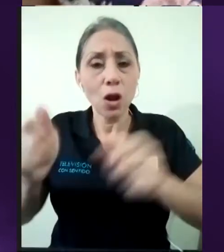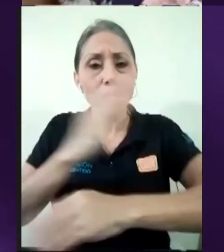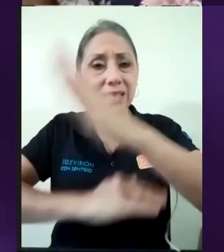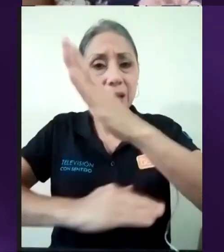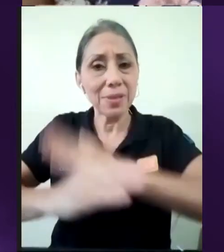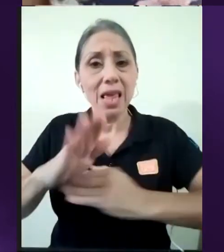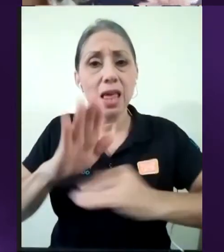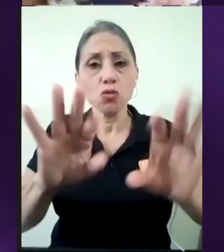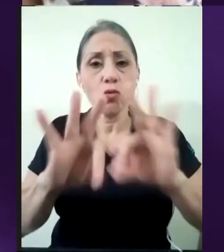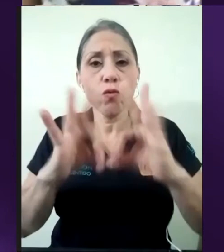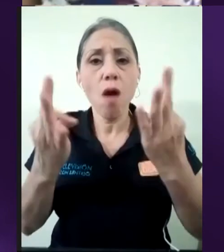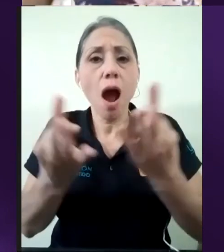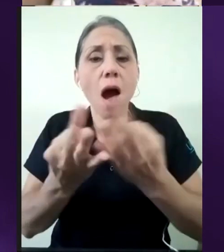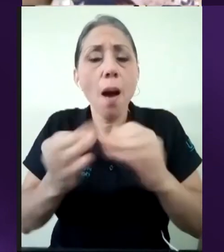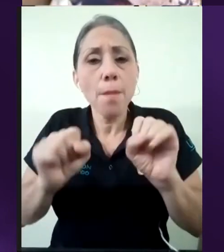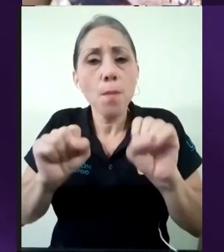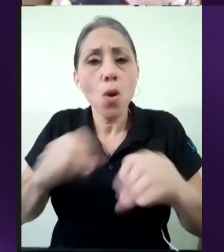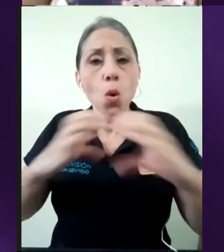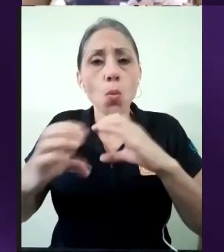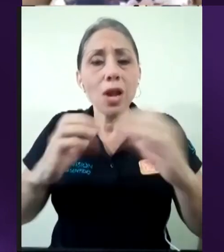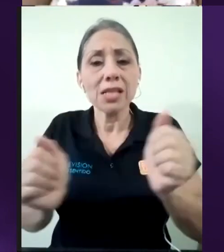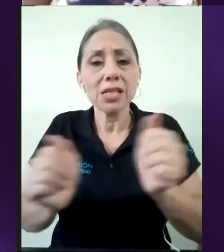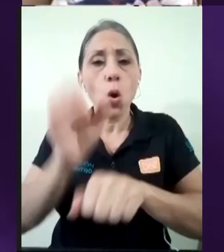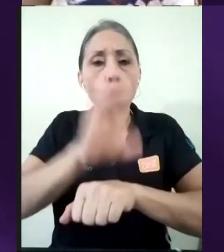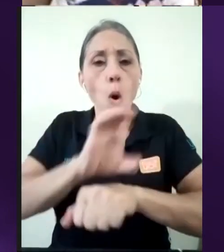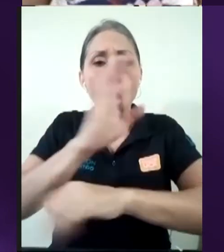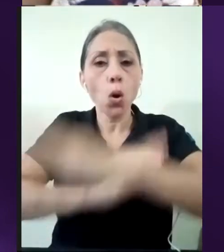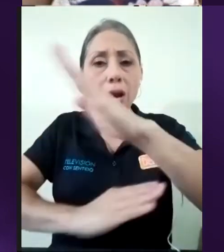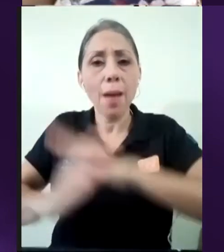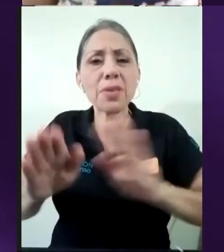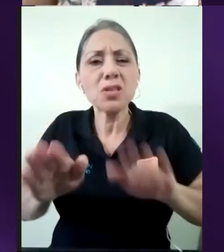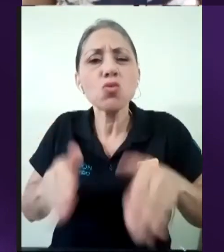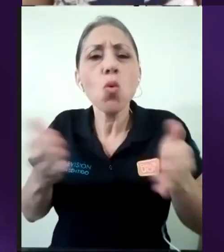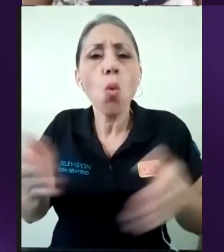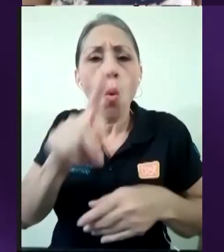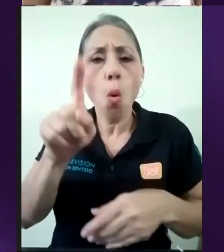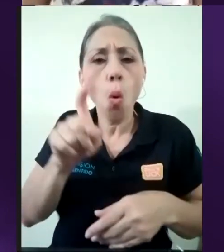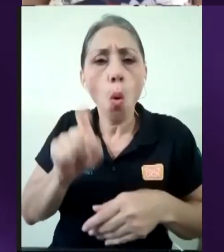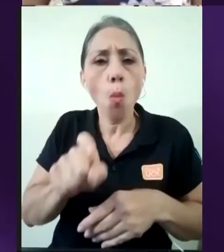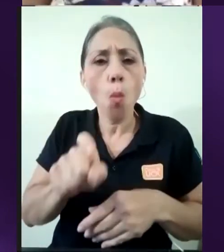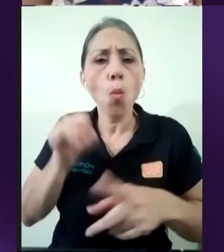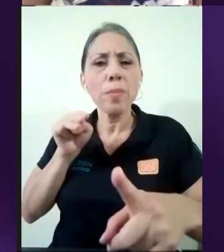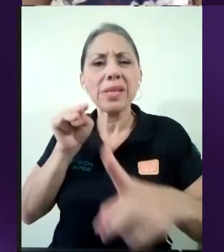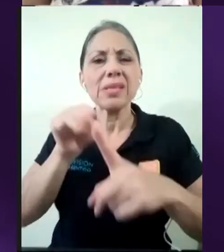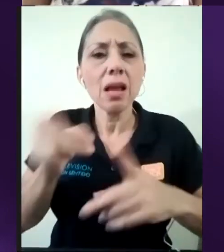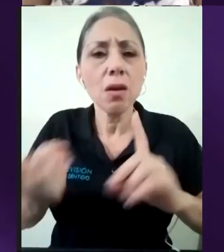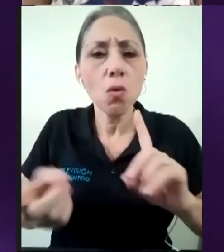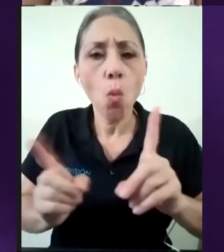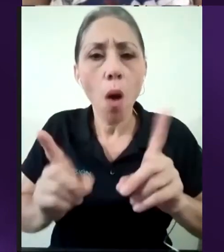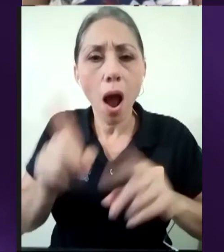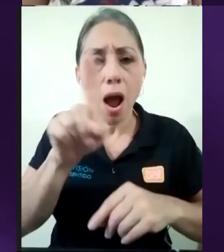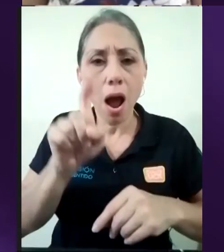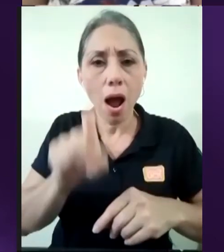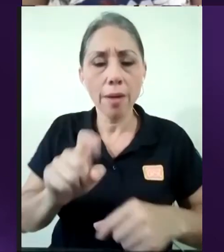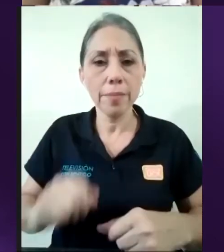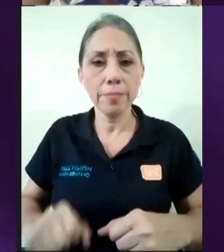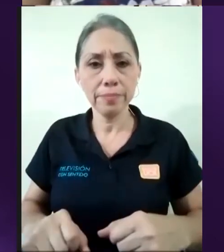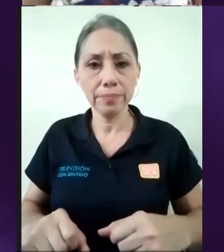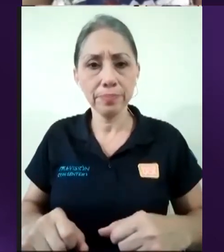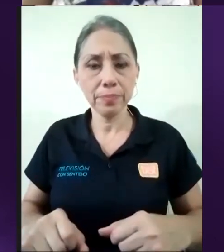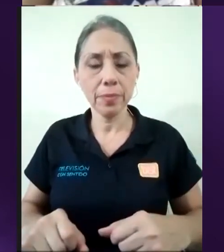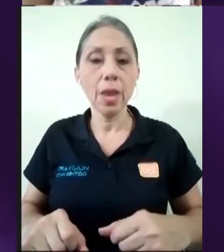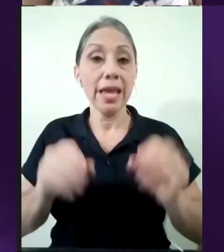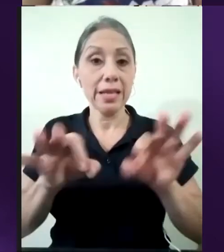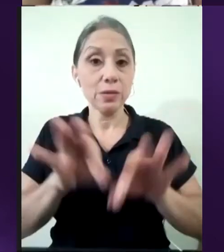¿Cómo podrían comunicarse también con CONAPDIS, o cuál es el mensaje para esta población? Aquí es muy importante señalar,